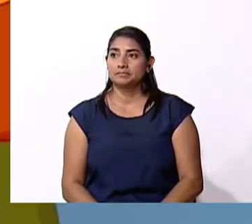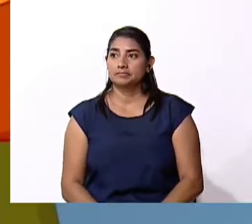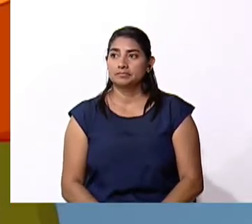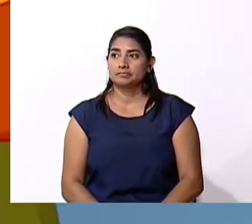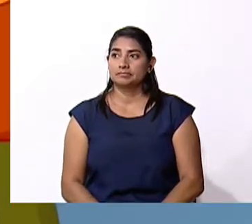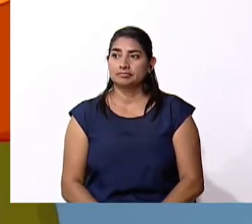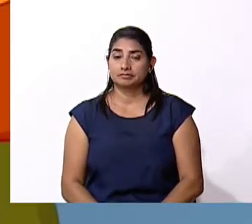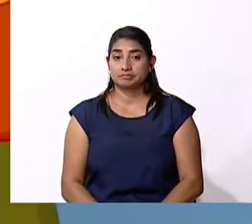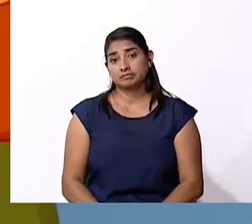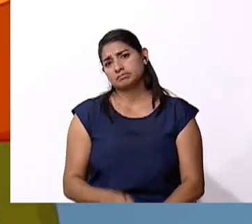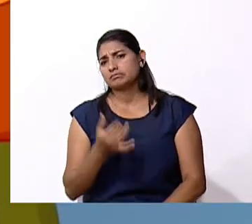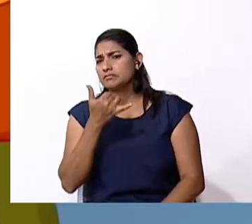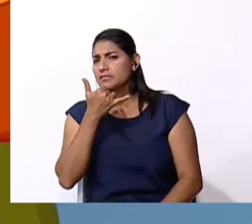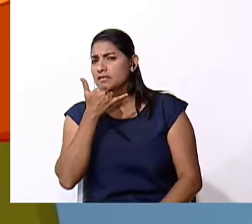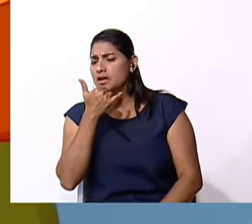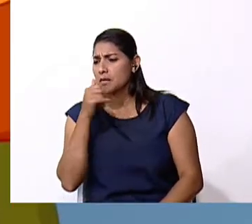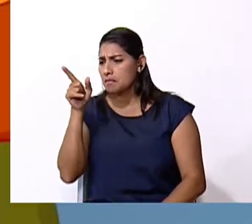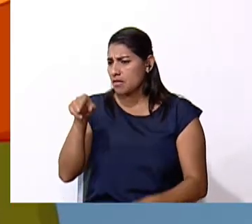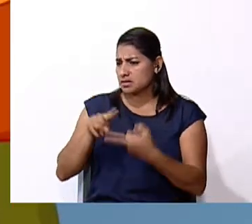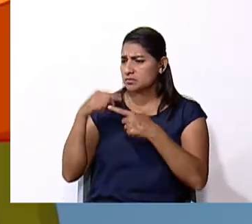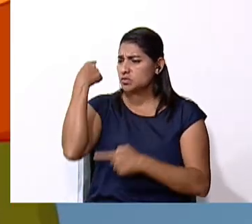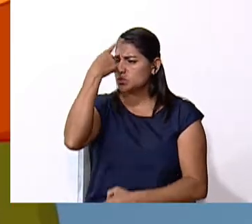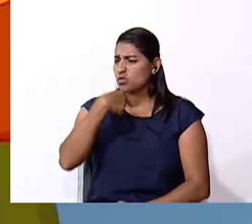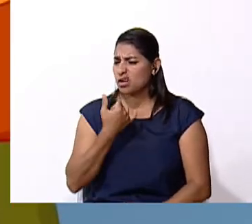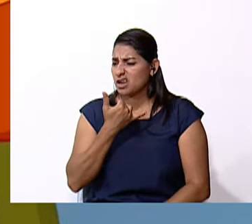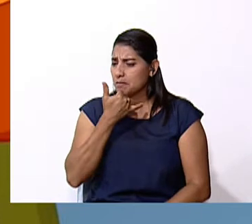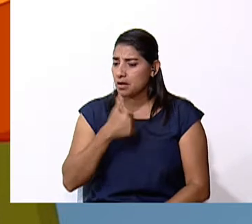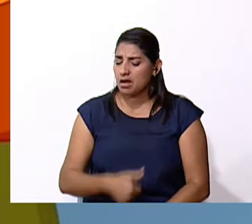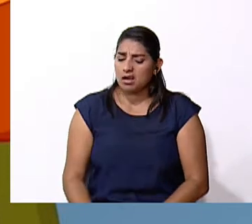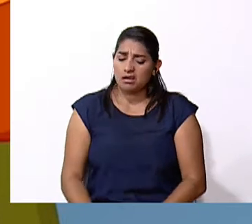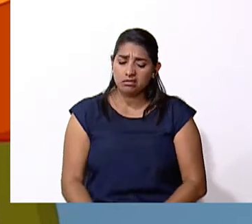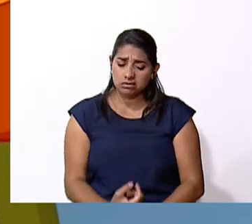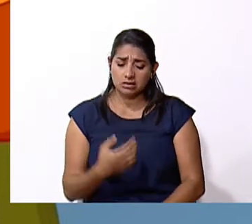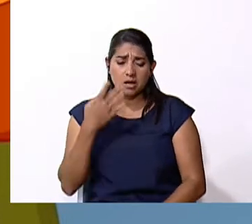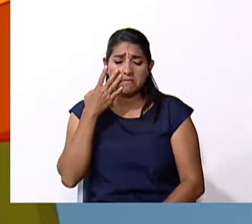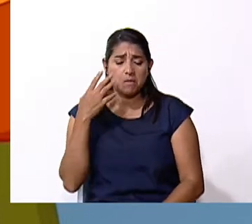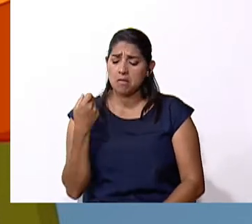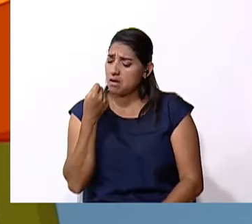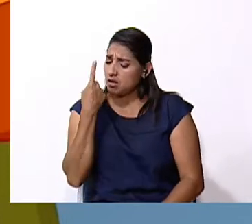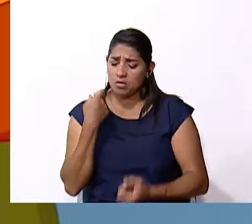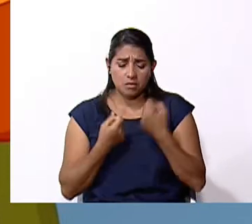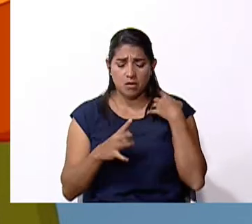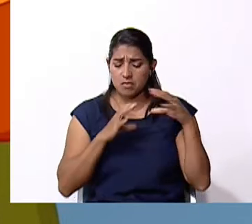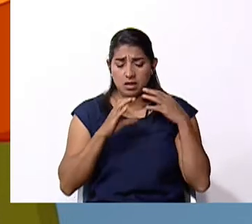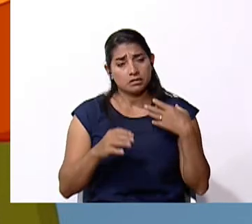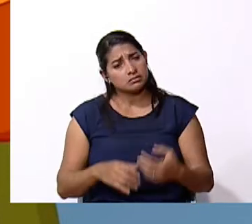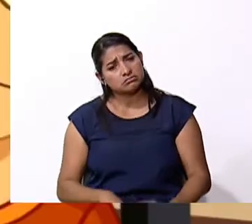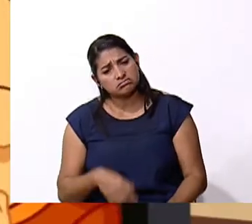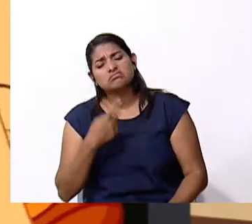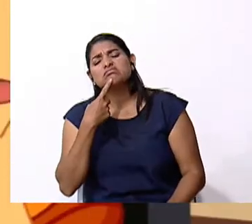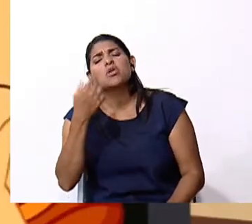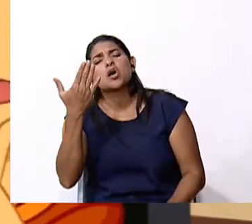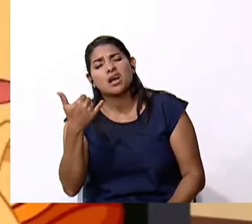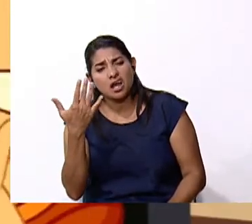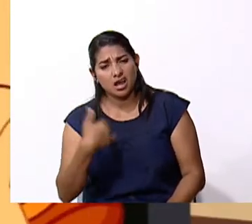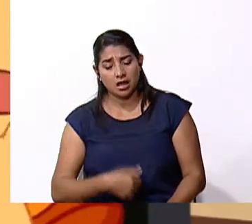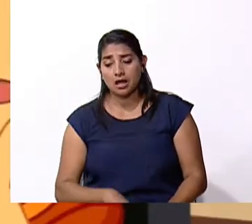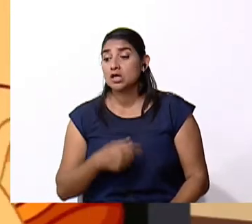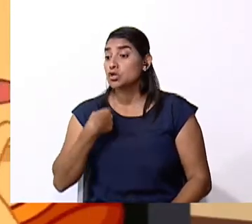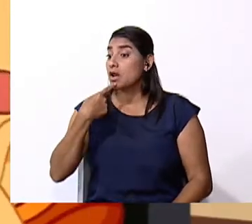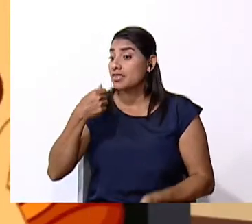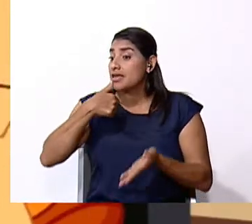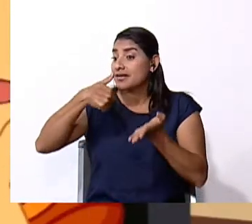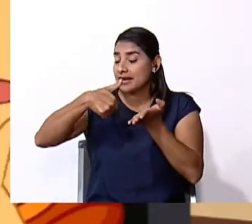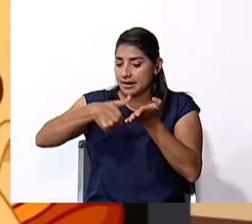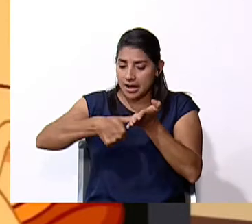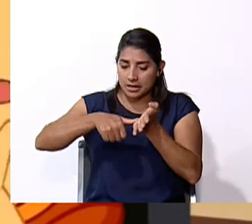¿Qué pasa, Santiago, que estás con esa cara? Es que mi mamá no me entiende. ¿Por qué dices eso? Es que le dejé una